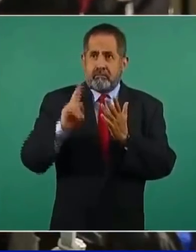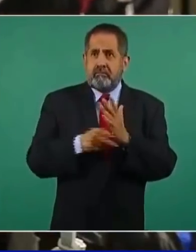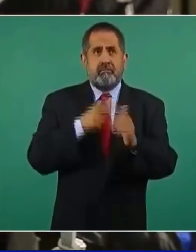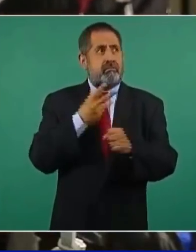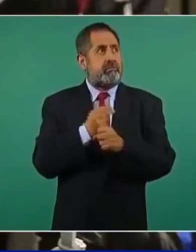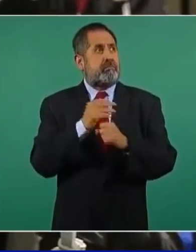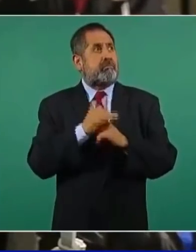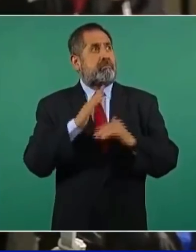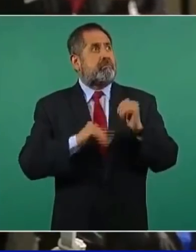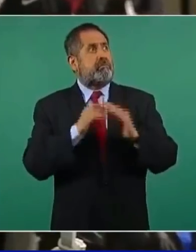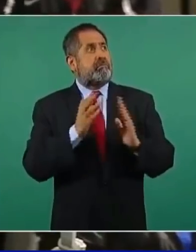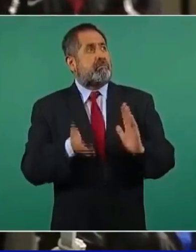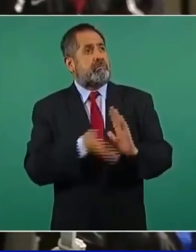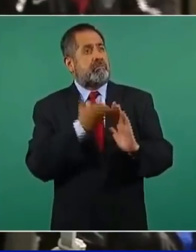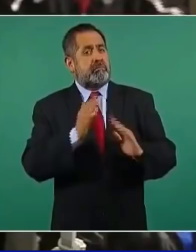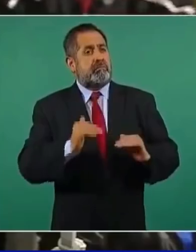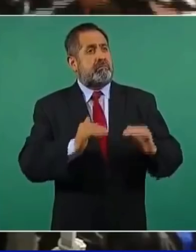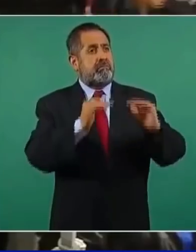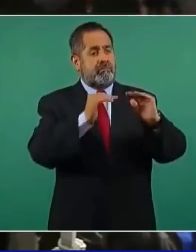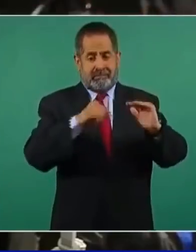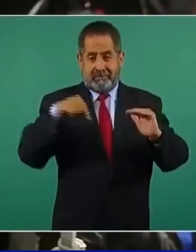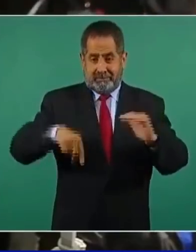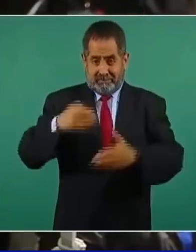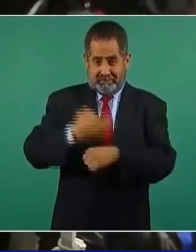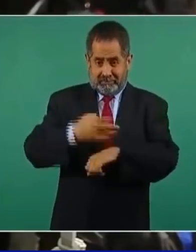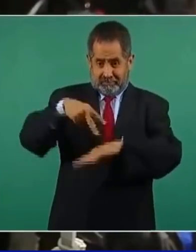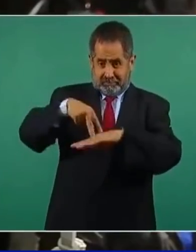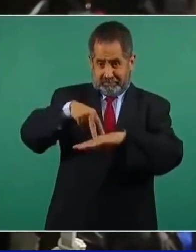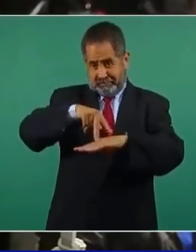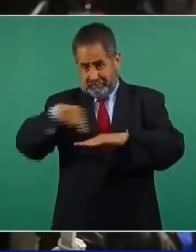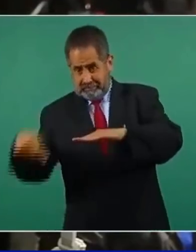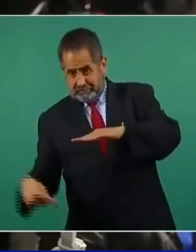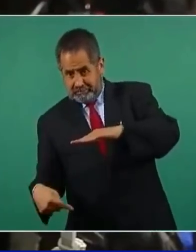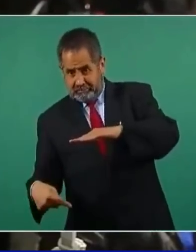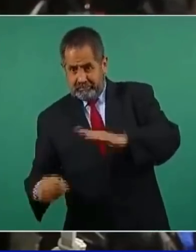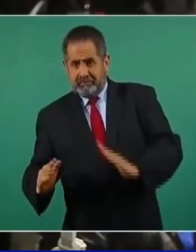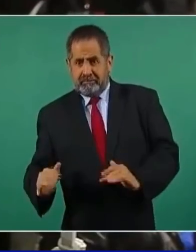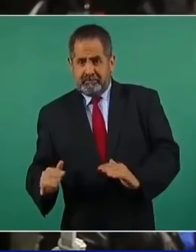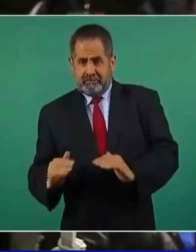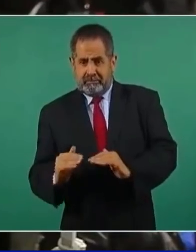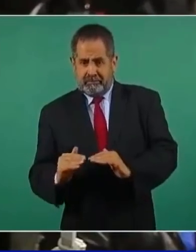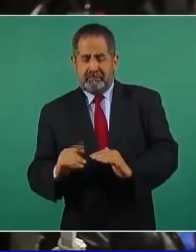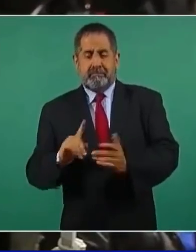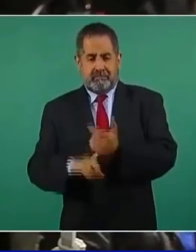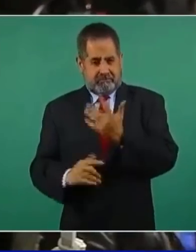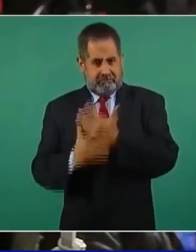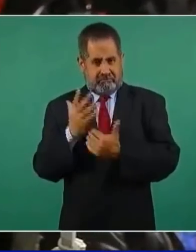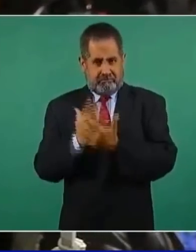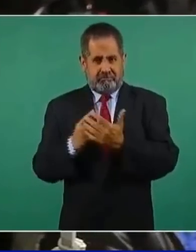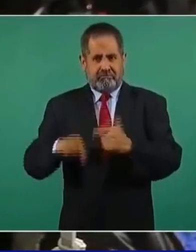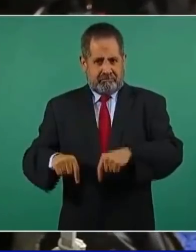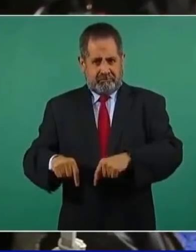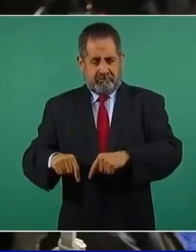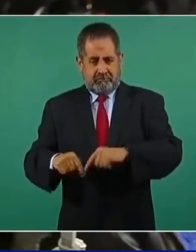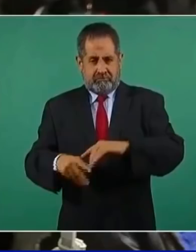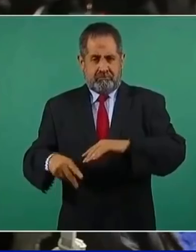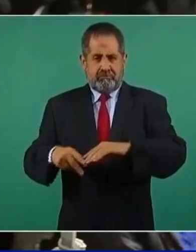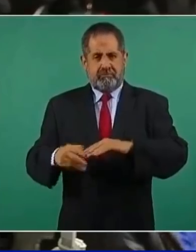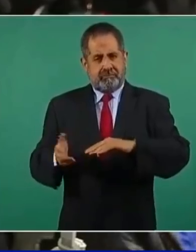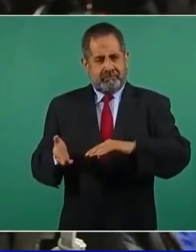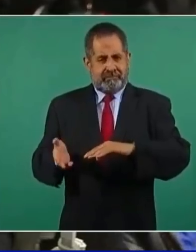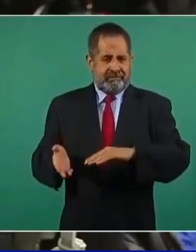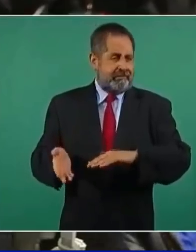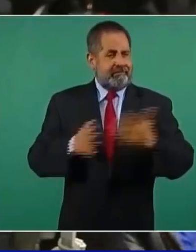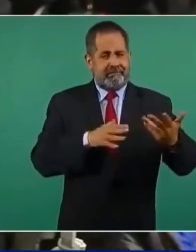esa nación que hoy estoy parado justamente en donde se enterró con nuestras propias manos. Sería importante desenterrarla con